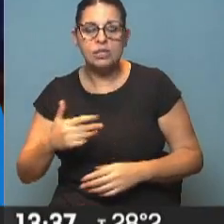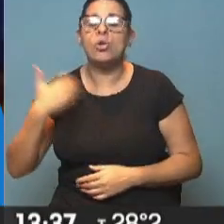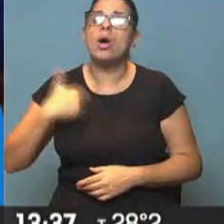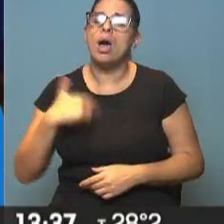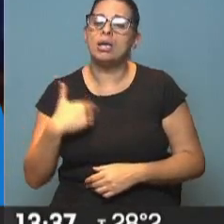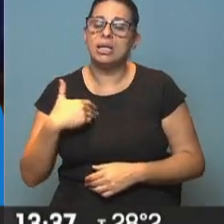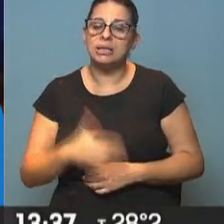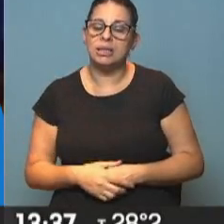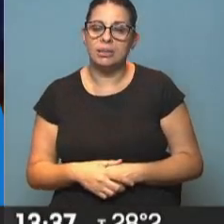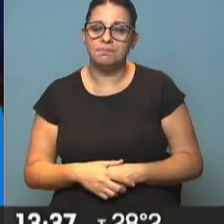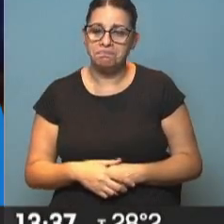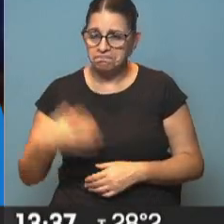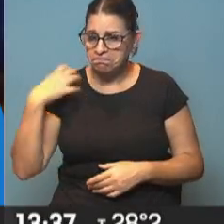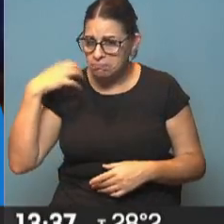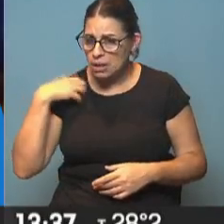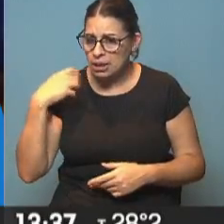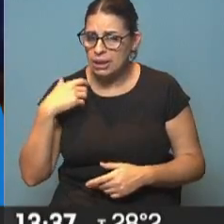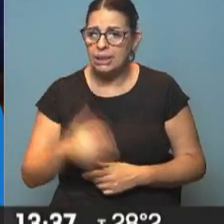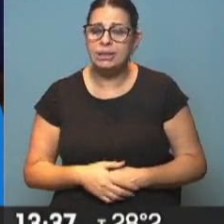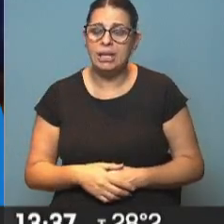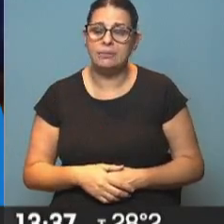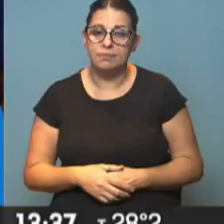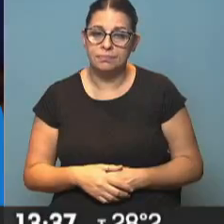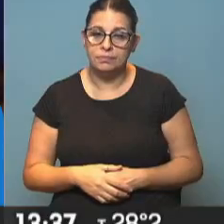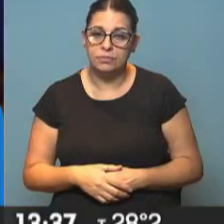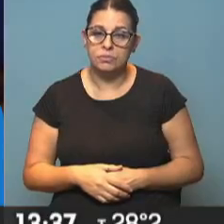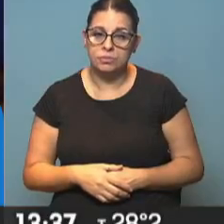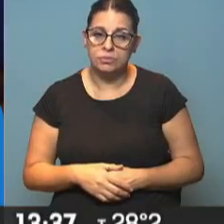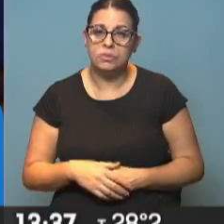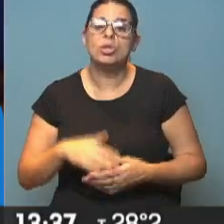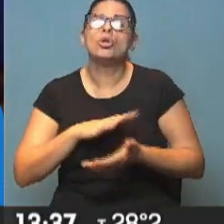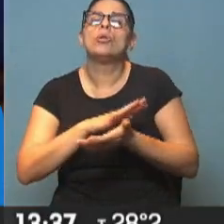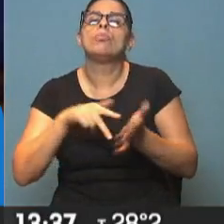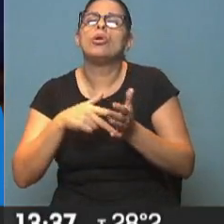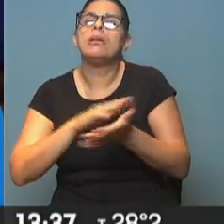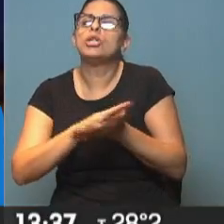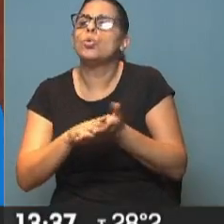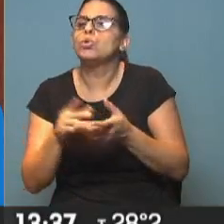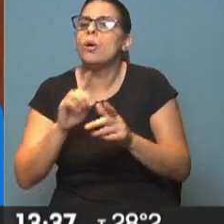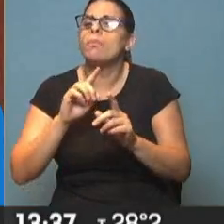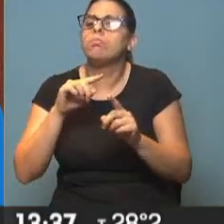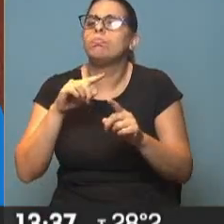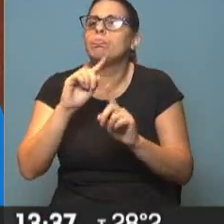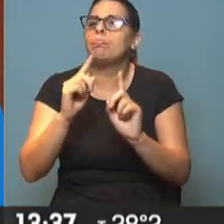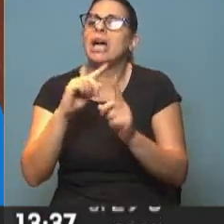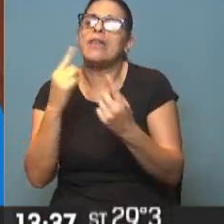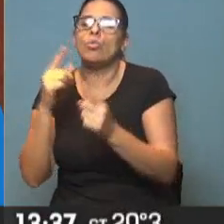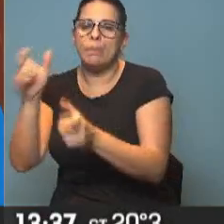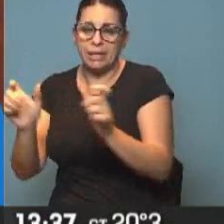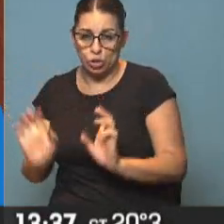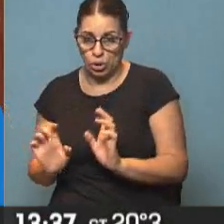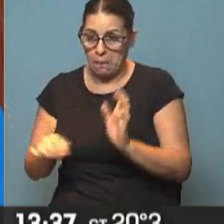argentina en general se ha ocupado de atender la resolución de conflictos individuales como estos que estábamos viendo recién entonces